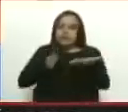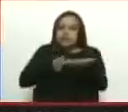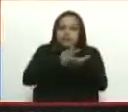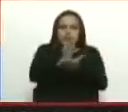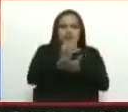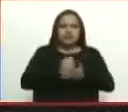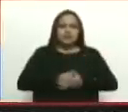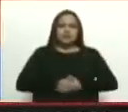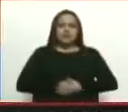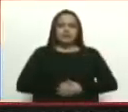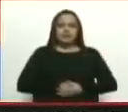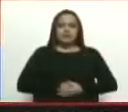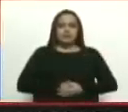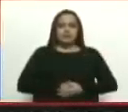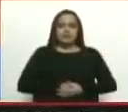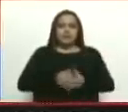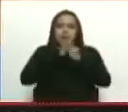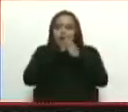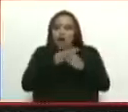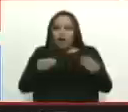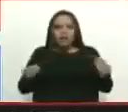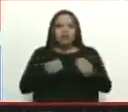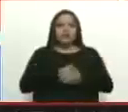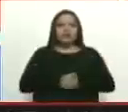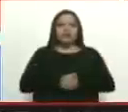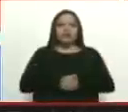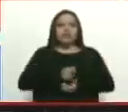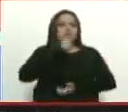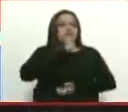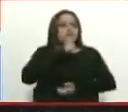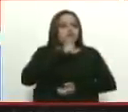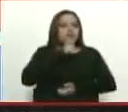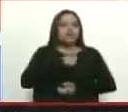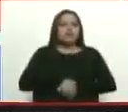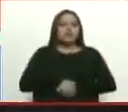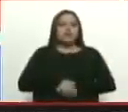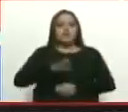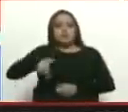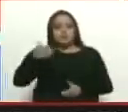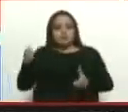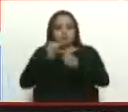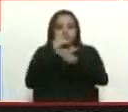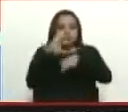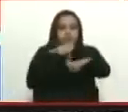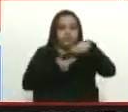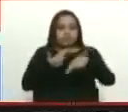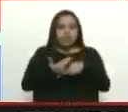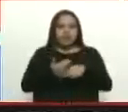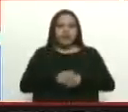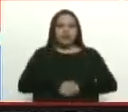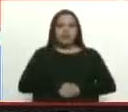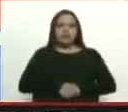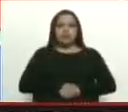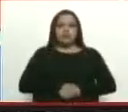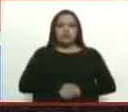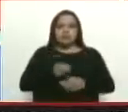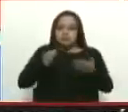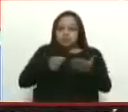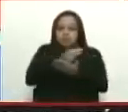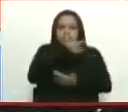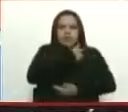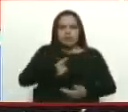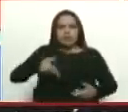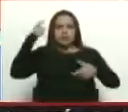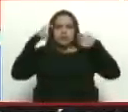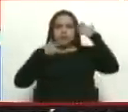lealtad a todo trance, a toda prueba, por la revolución y por su hermano, comandante Hugo Chávez.